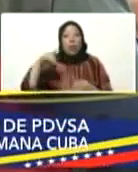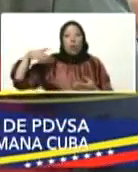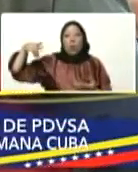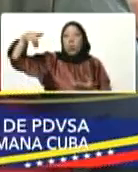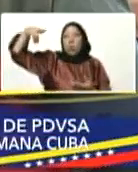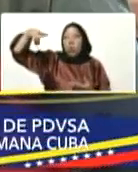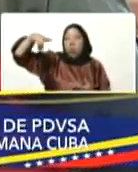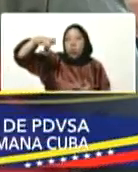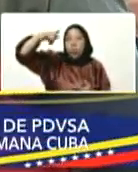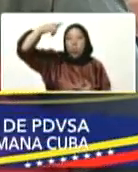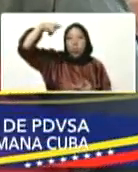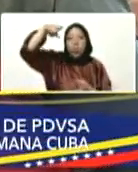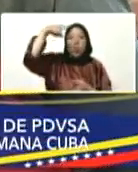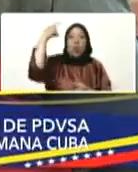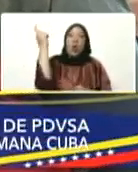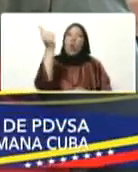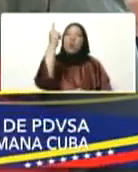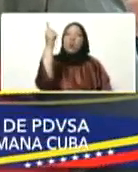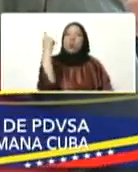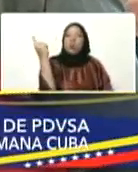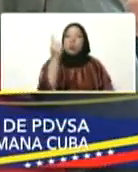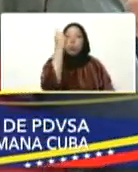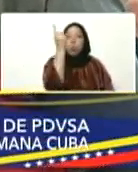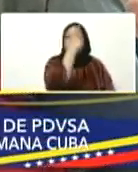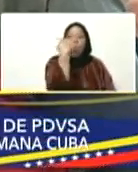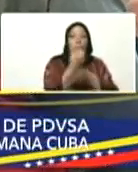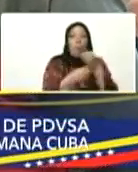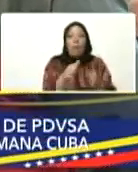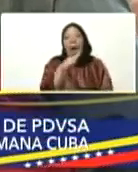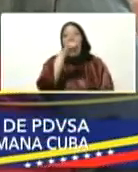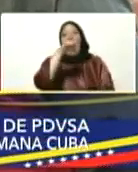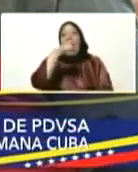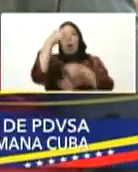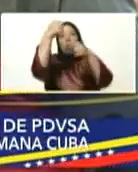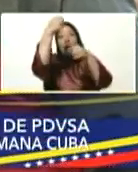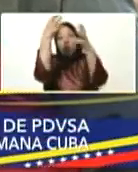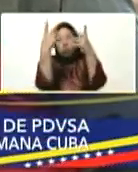agua en un incendio de hidrocarburos, recurrimos